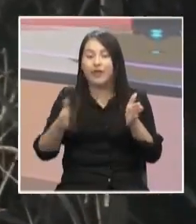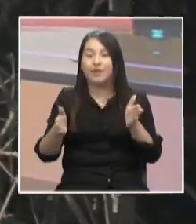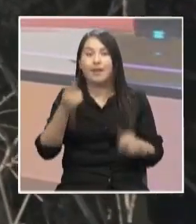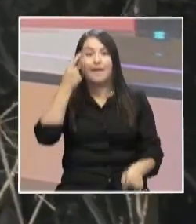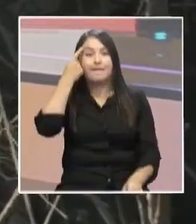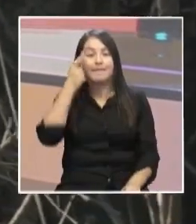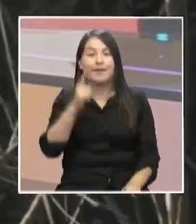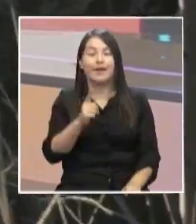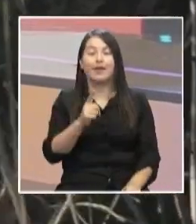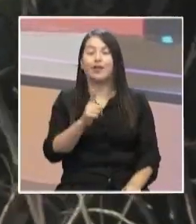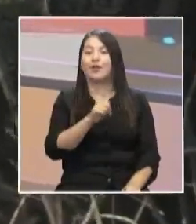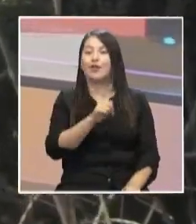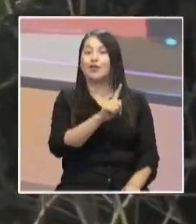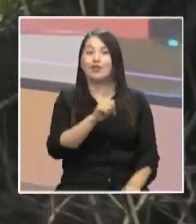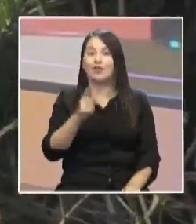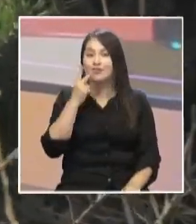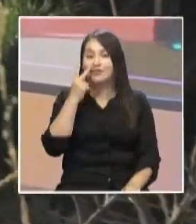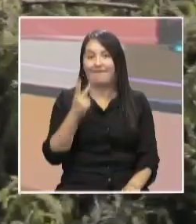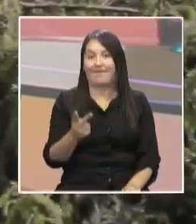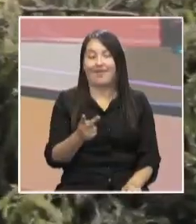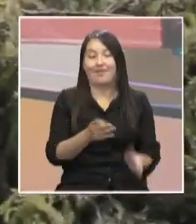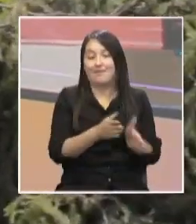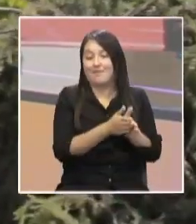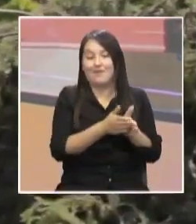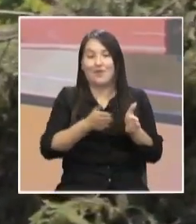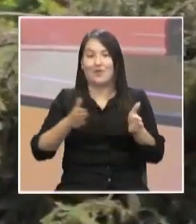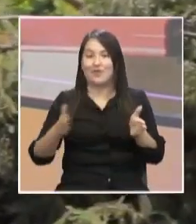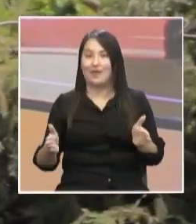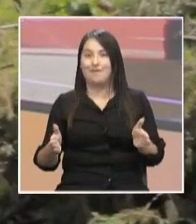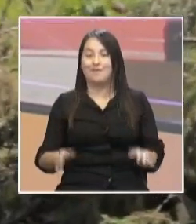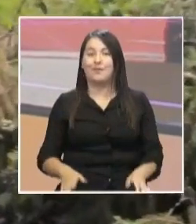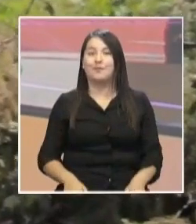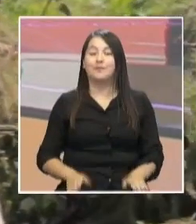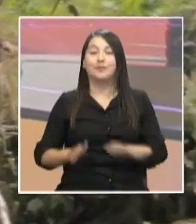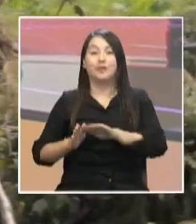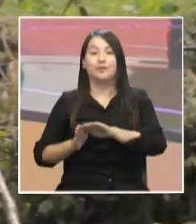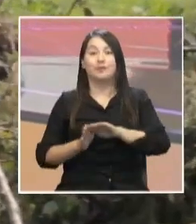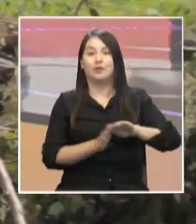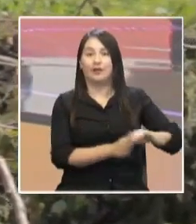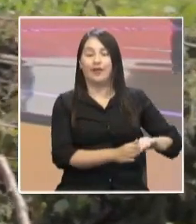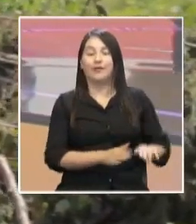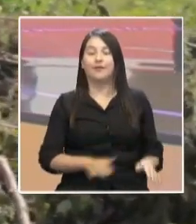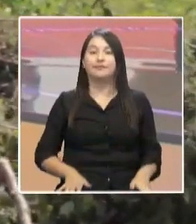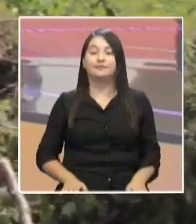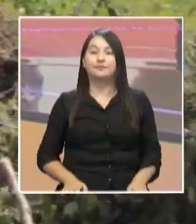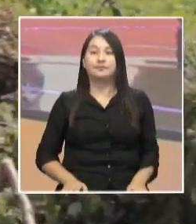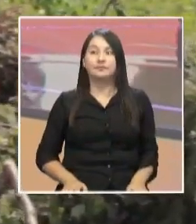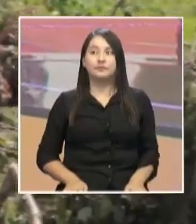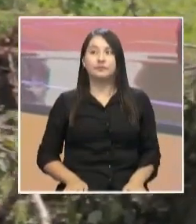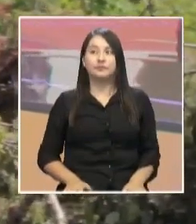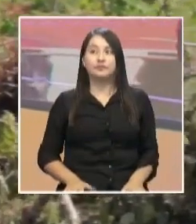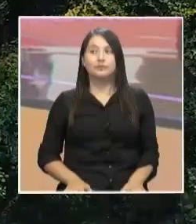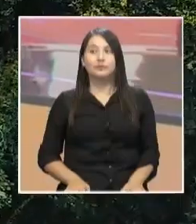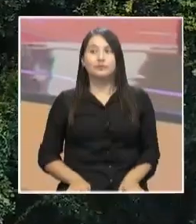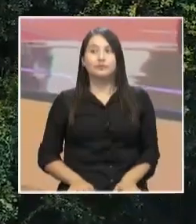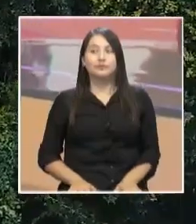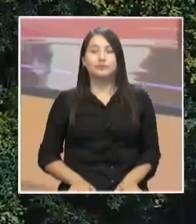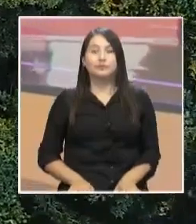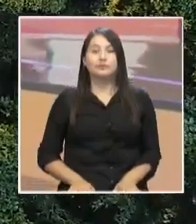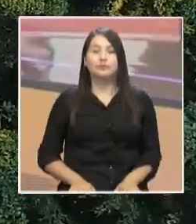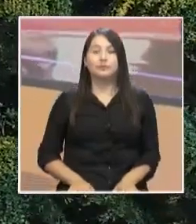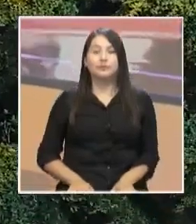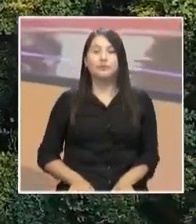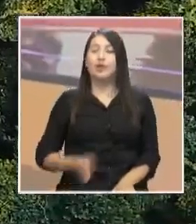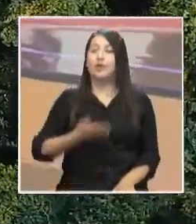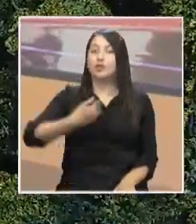lado, hemos tenido la posibilidad de denunciar la explotación a la naturaleza, el uso indebido a